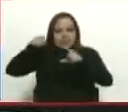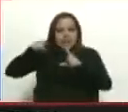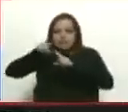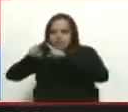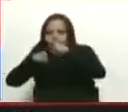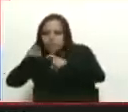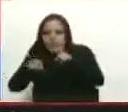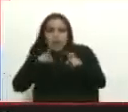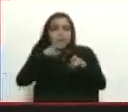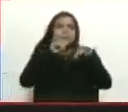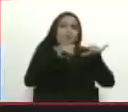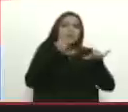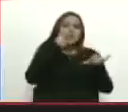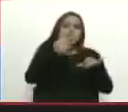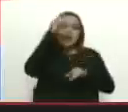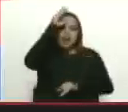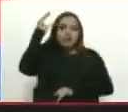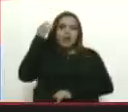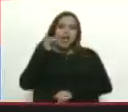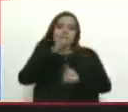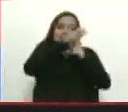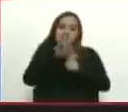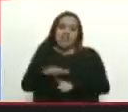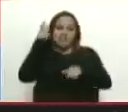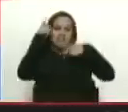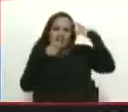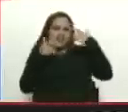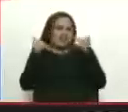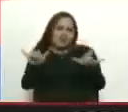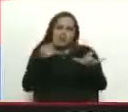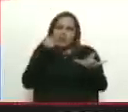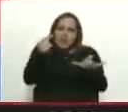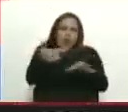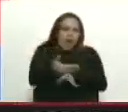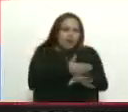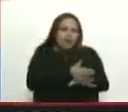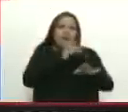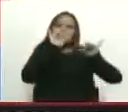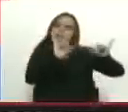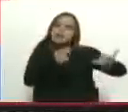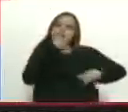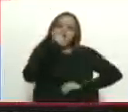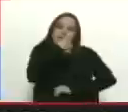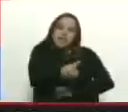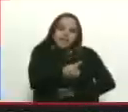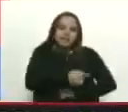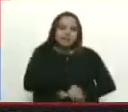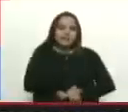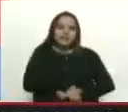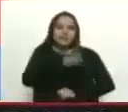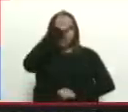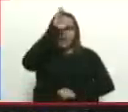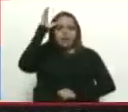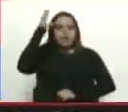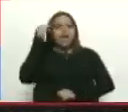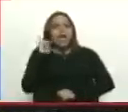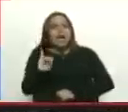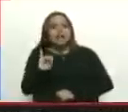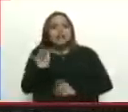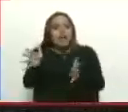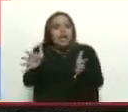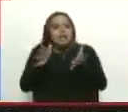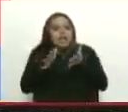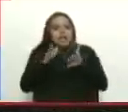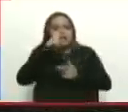dijeron que Capriles le iba a ganar a Chávez. Son los mismos que dijeron que Capriles le iba a ganar